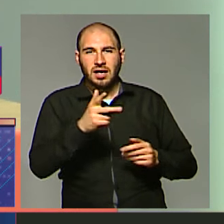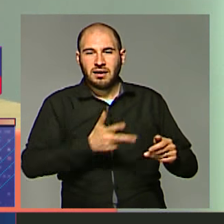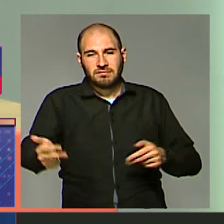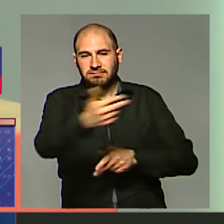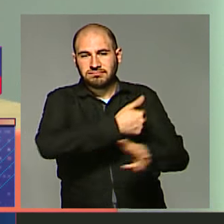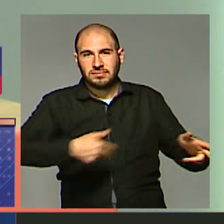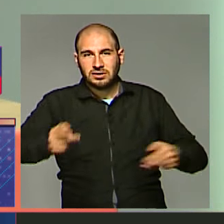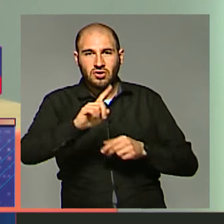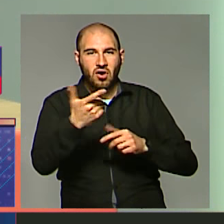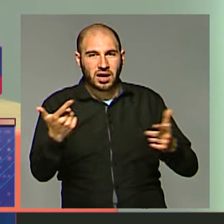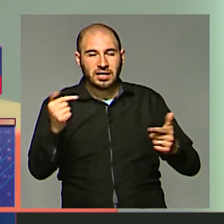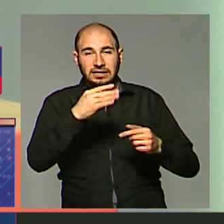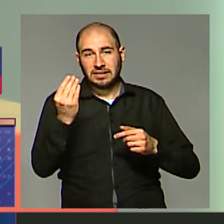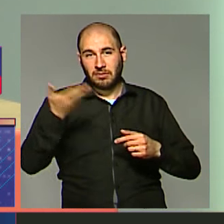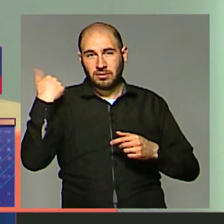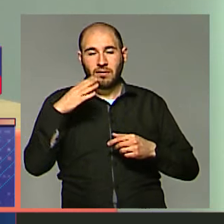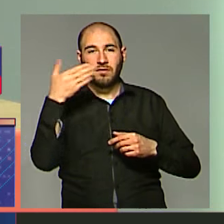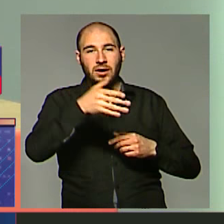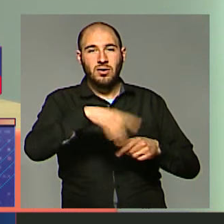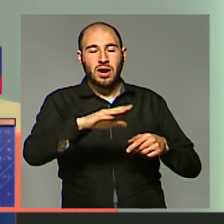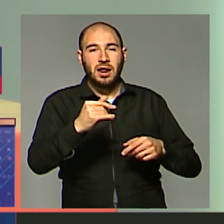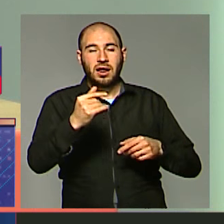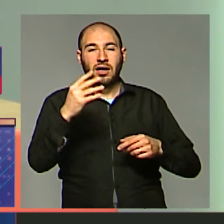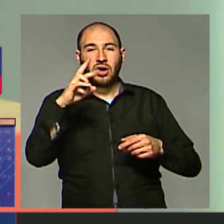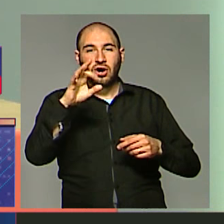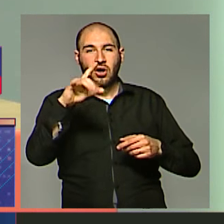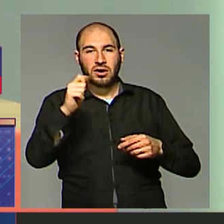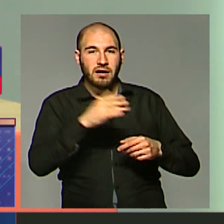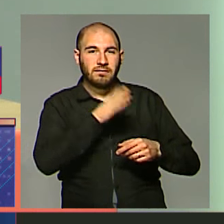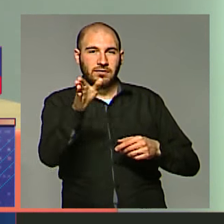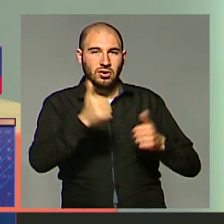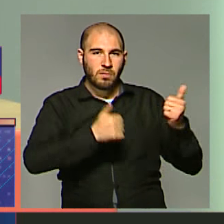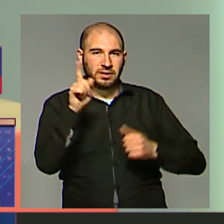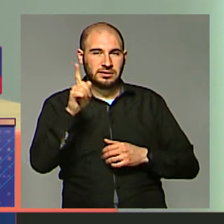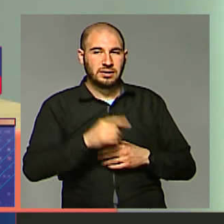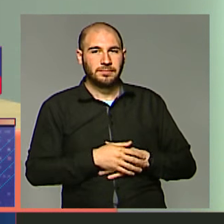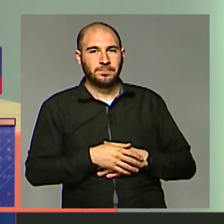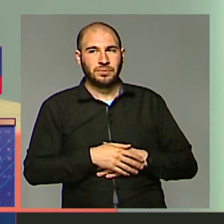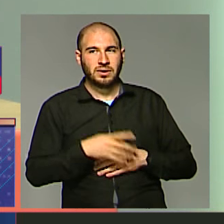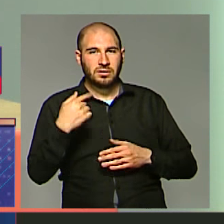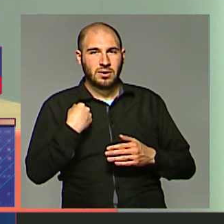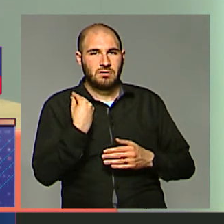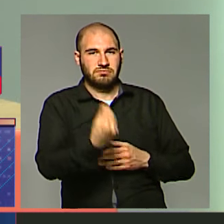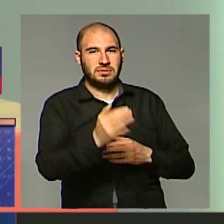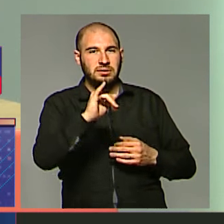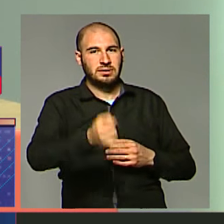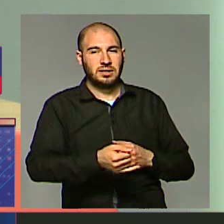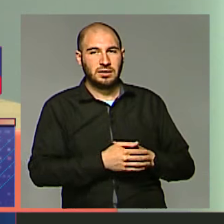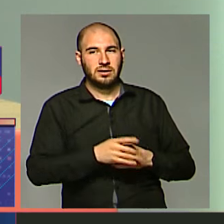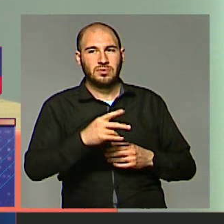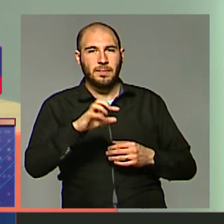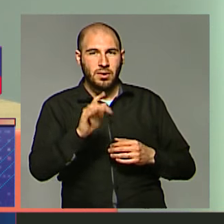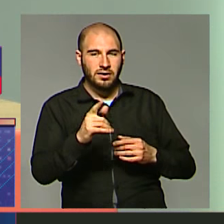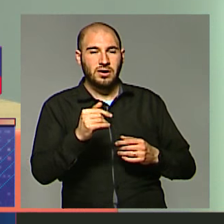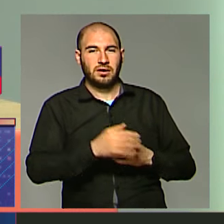autódromo. Este fin de semana que pasó fuimos a correr a General Roca. Pude clasificar en la pole,